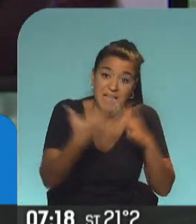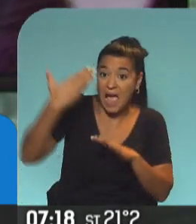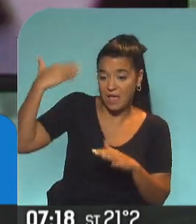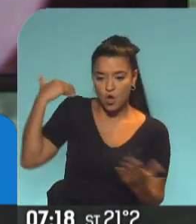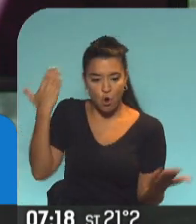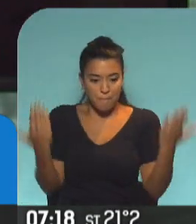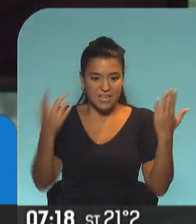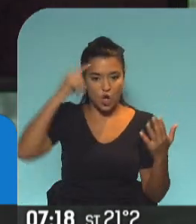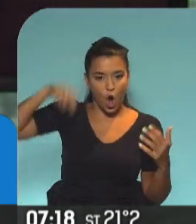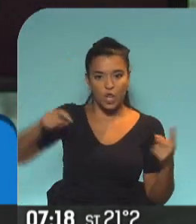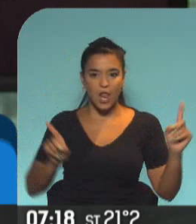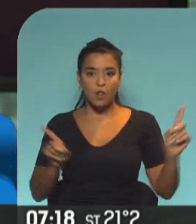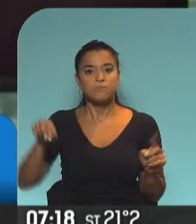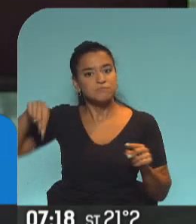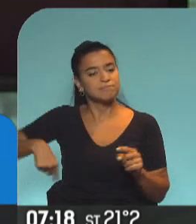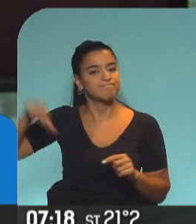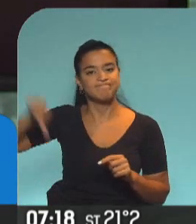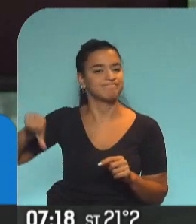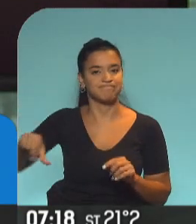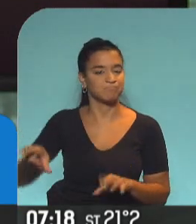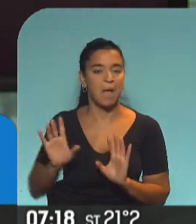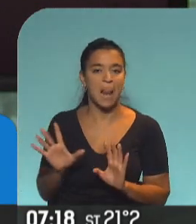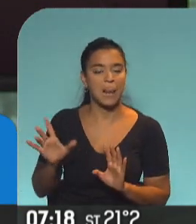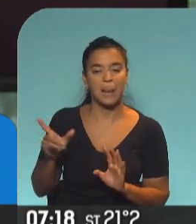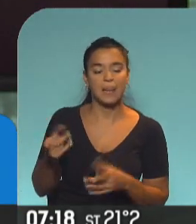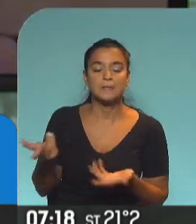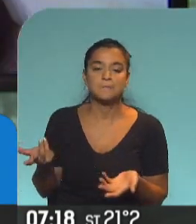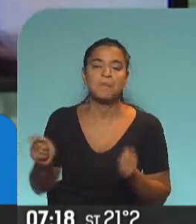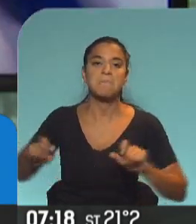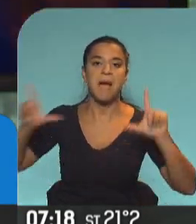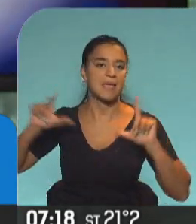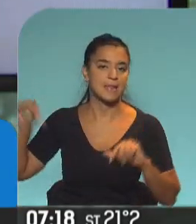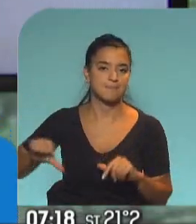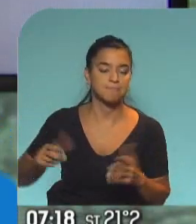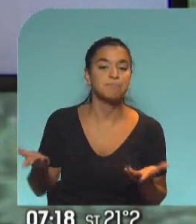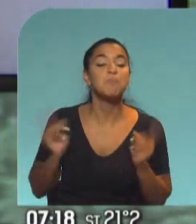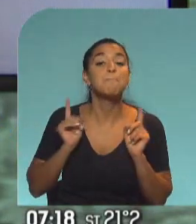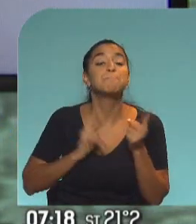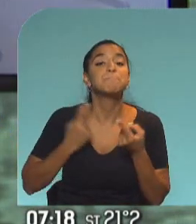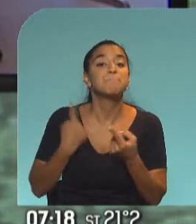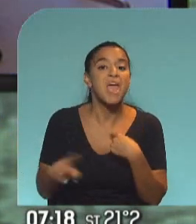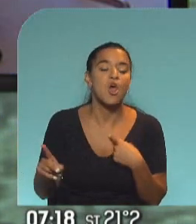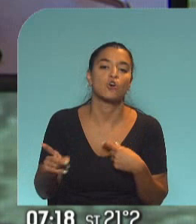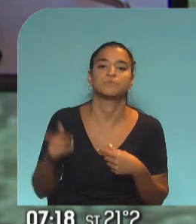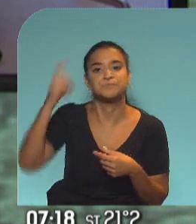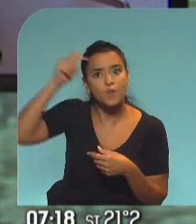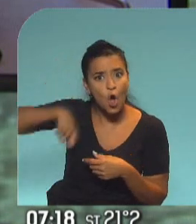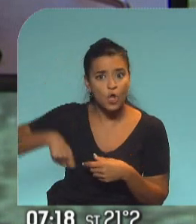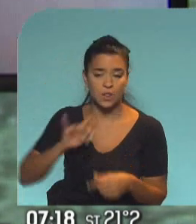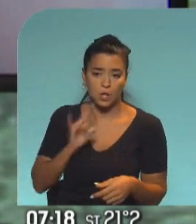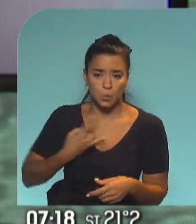aquella Corte, es una Corte muy desprestigiada. Pero también es cierto que esa Corte tiene un poder autónomo que le